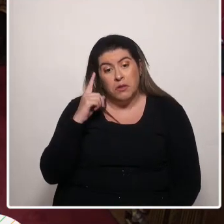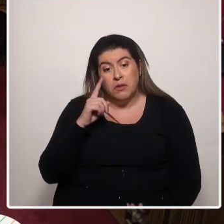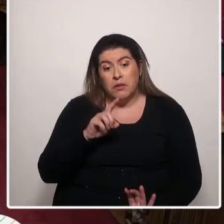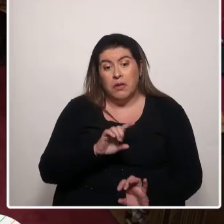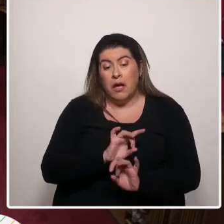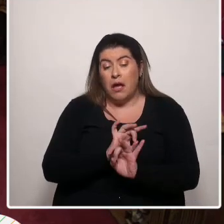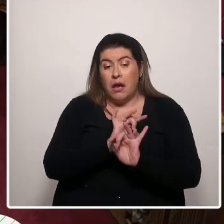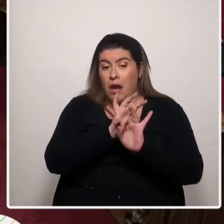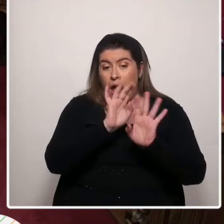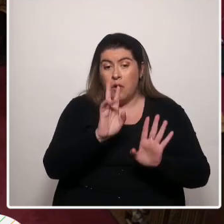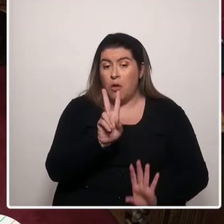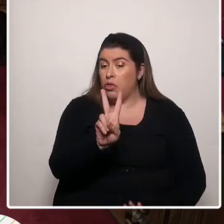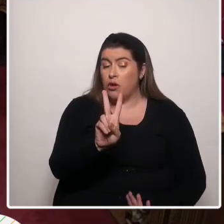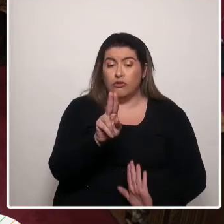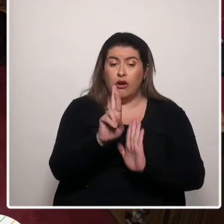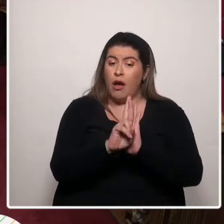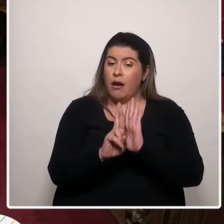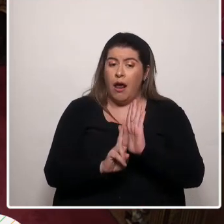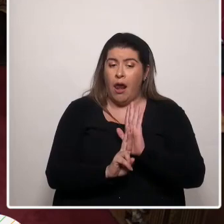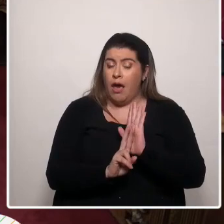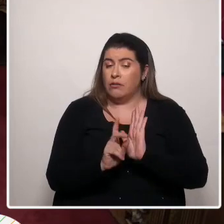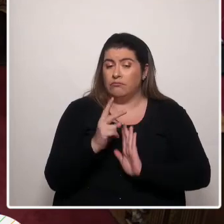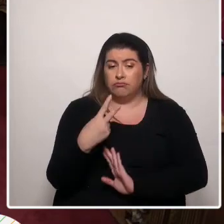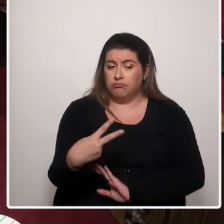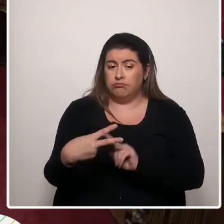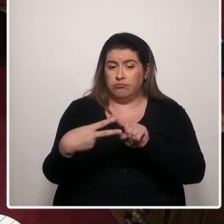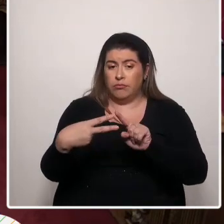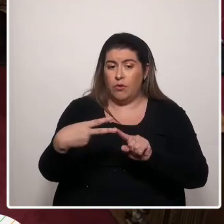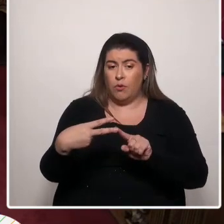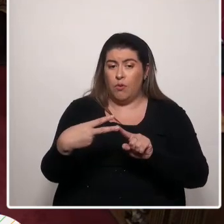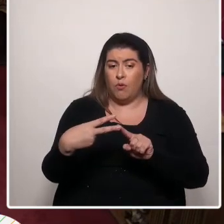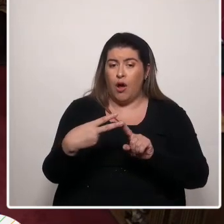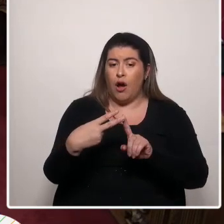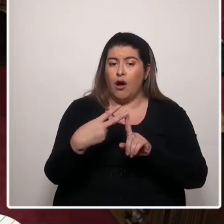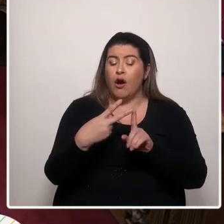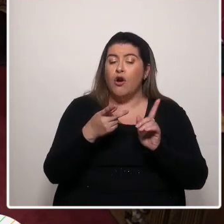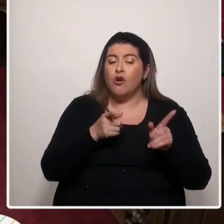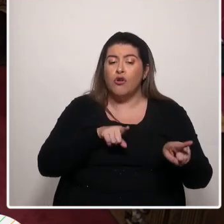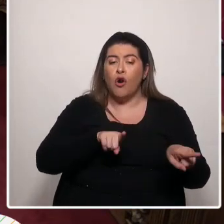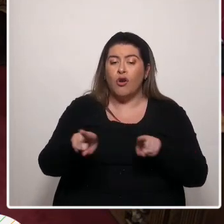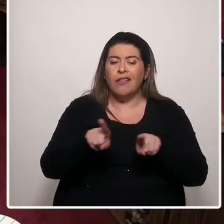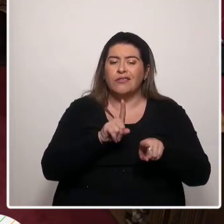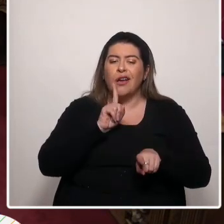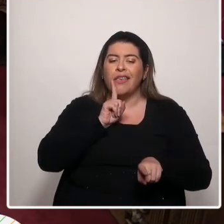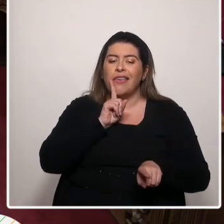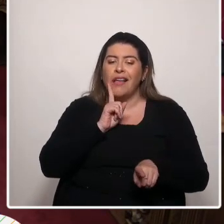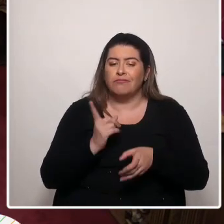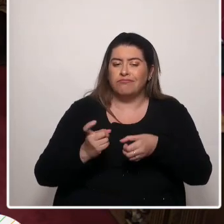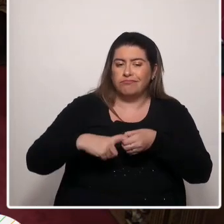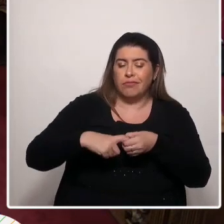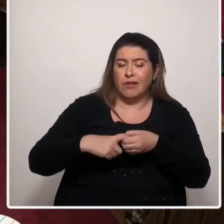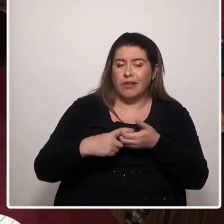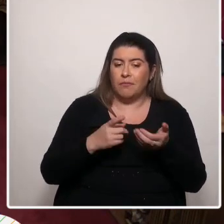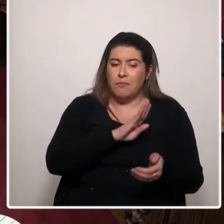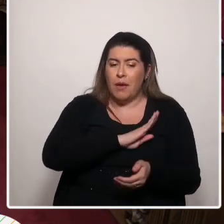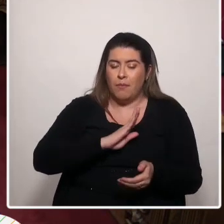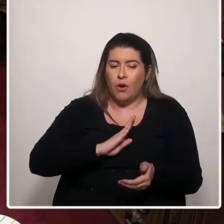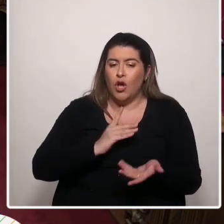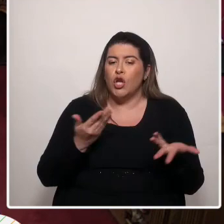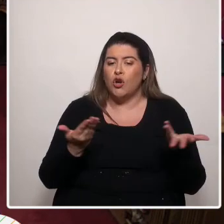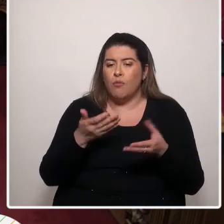dos reglas. Una que se refiere a la integración de la coordinación y otra que se refiere al modo de